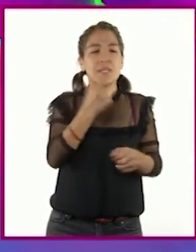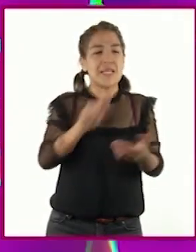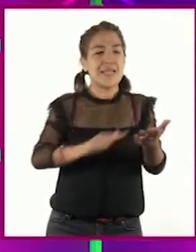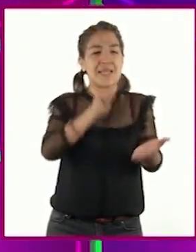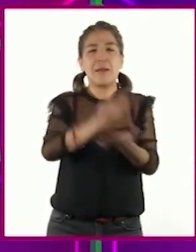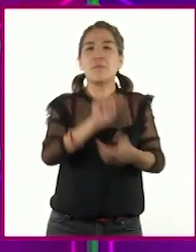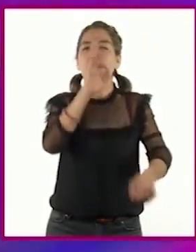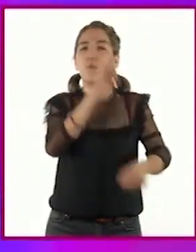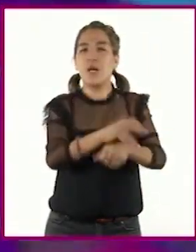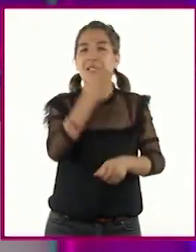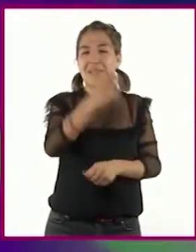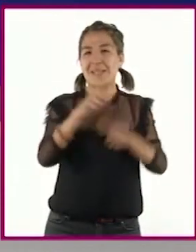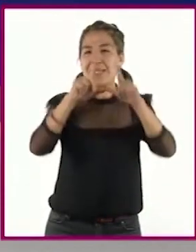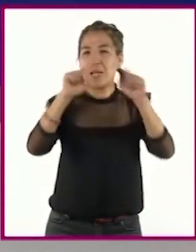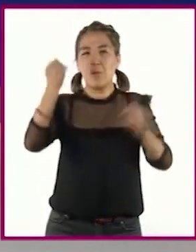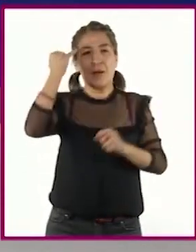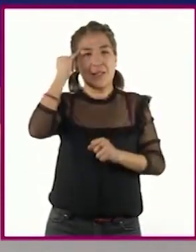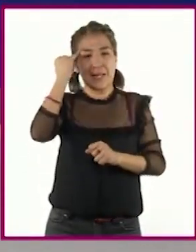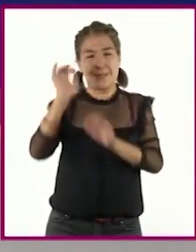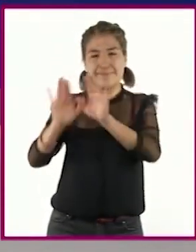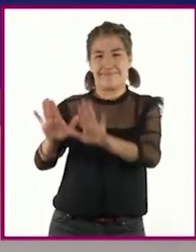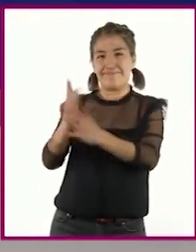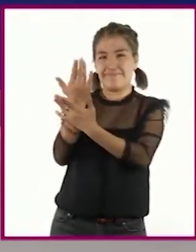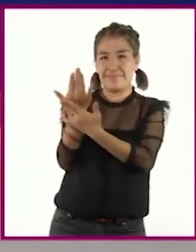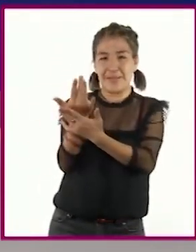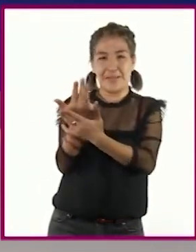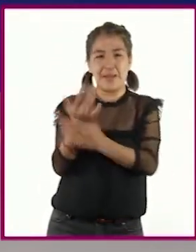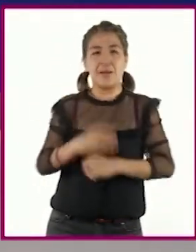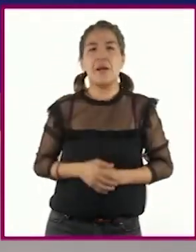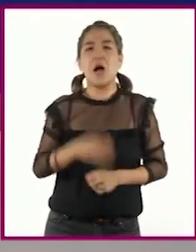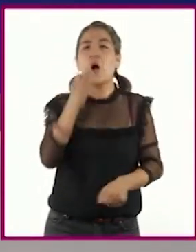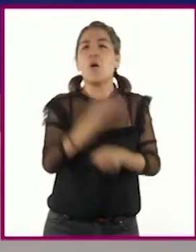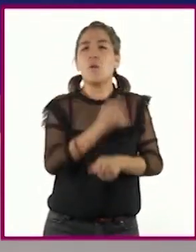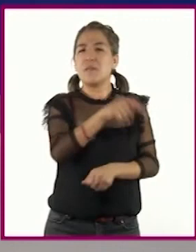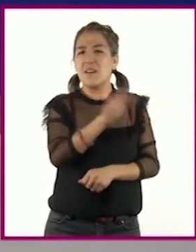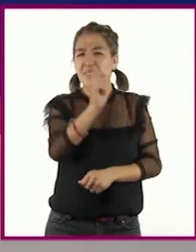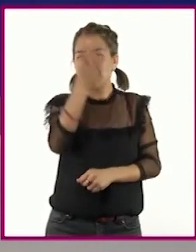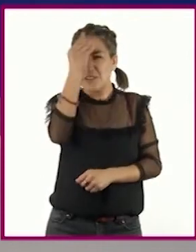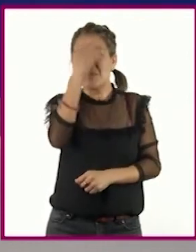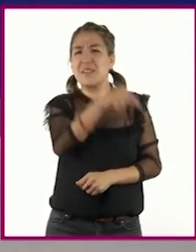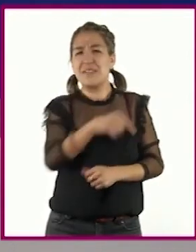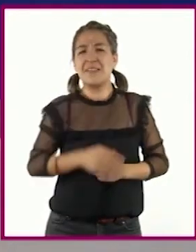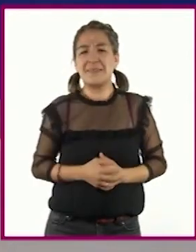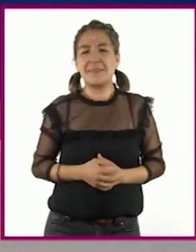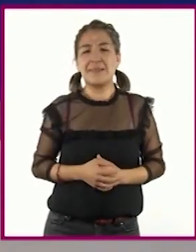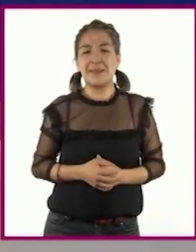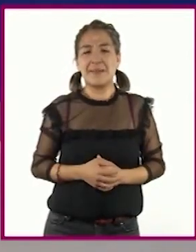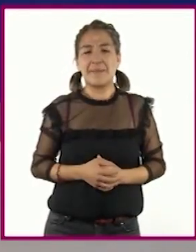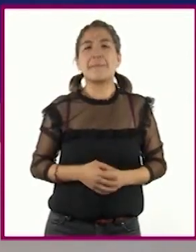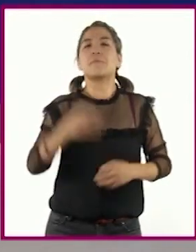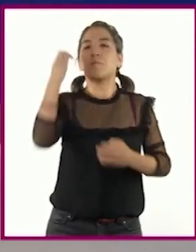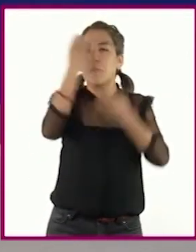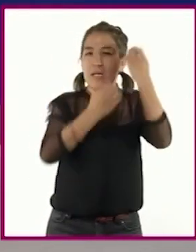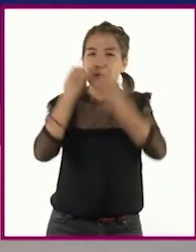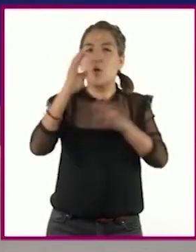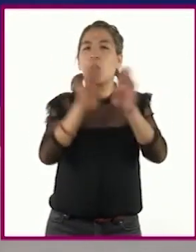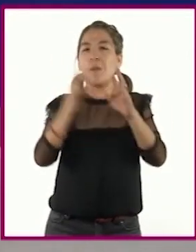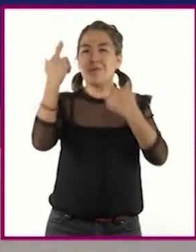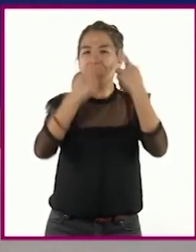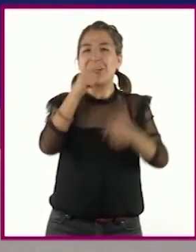indígenas? Espera, ¿qué hemos aprendido en este contenido? A evaluar la